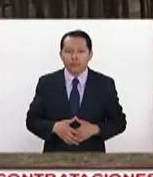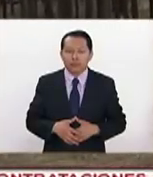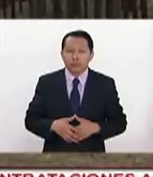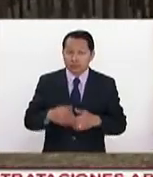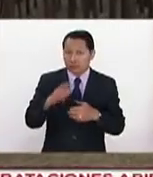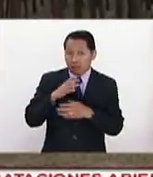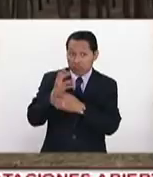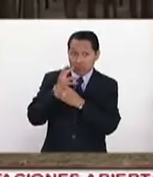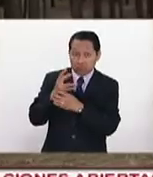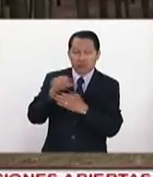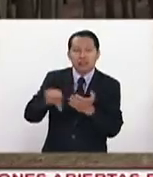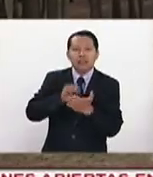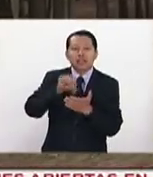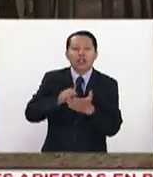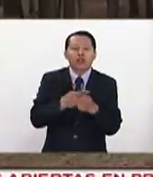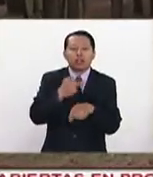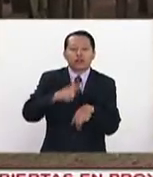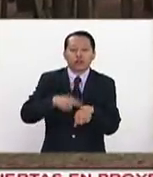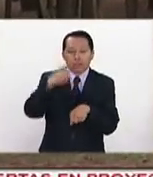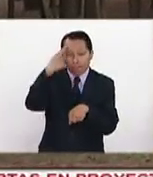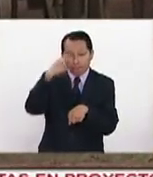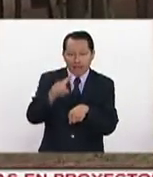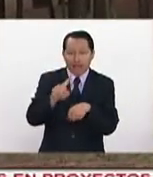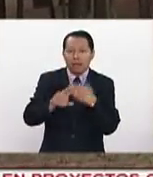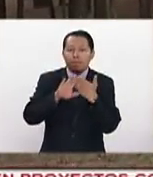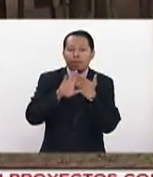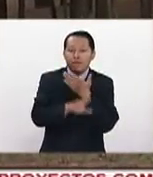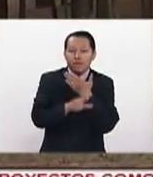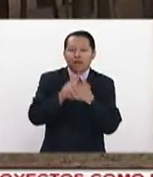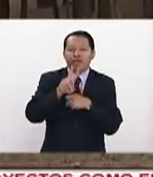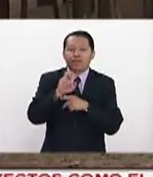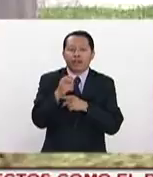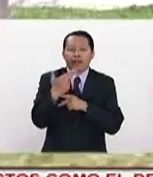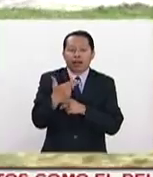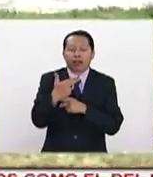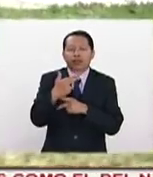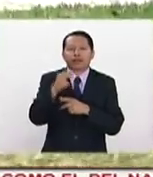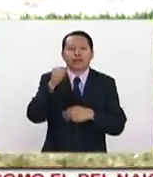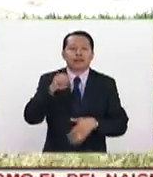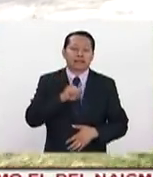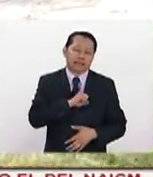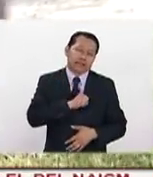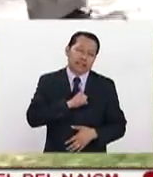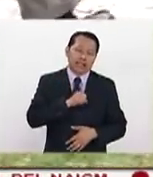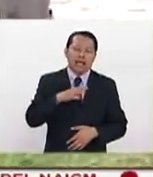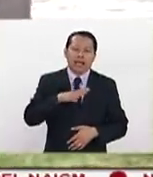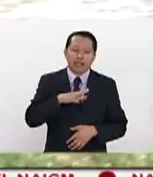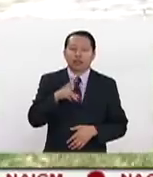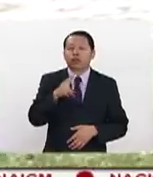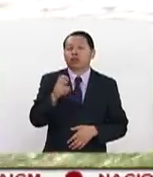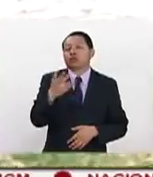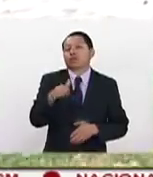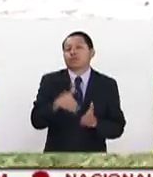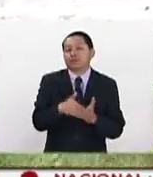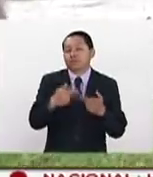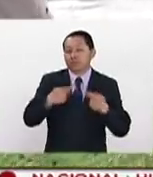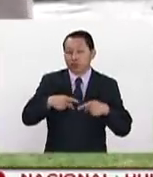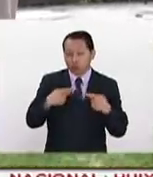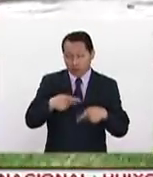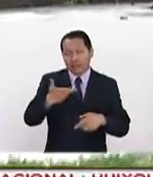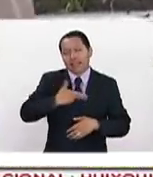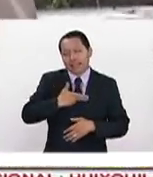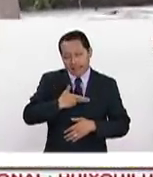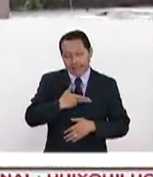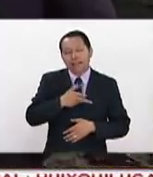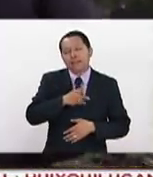Según cifras del Centro Nacional para la Prevención y el Control de VIH y SIDA, se estima que 210,000 personas viven con el virus